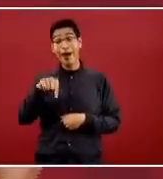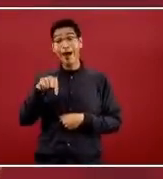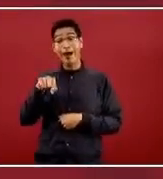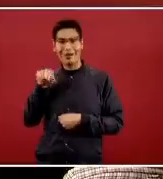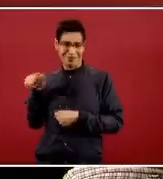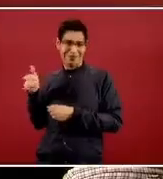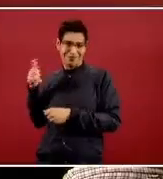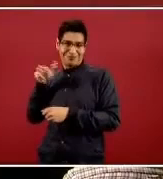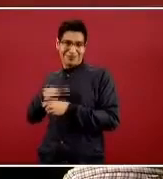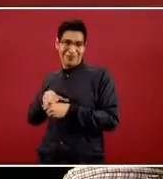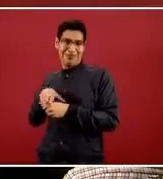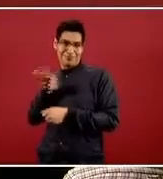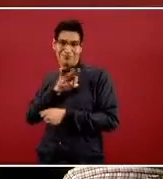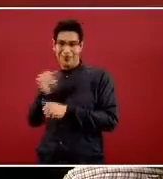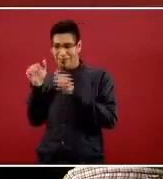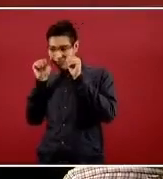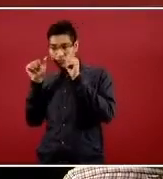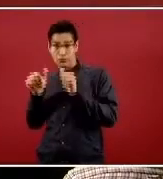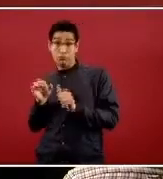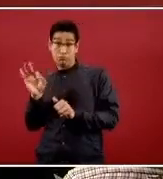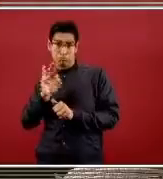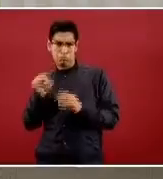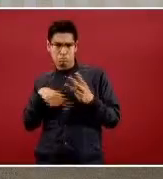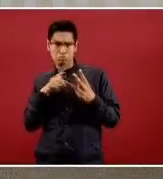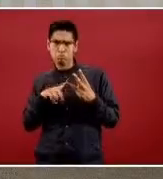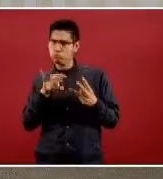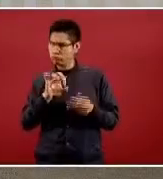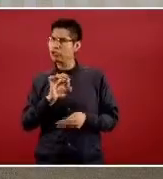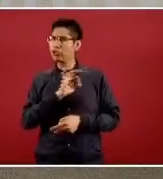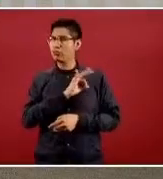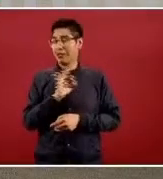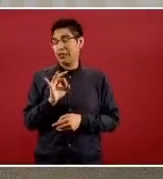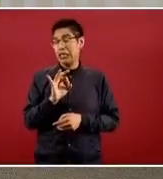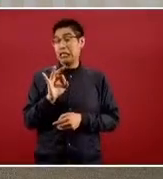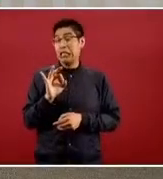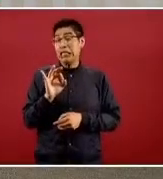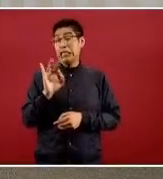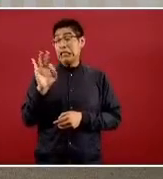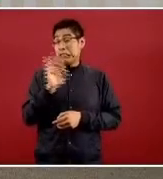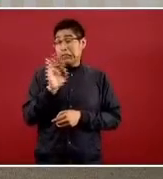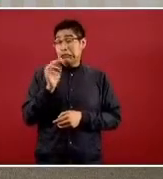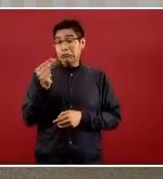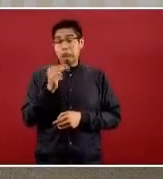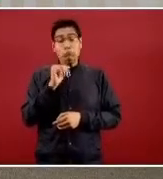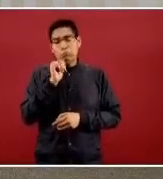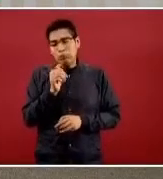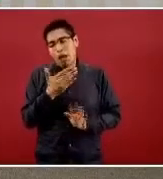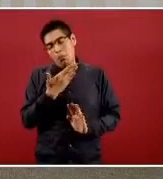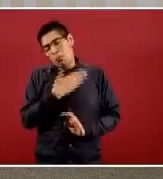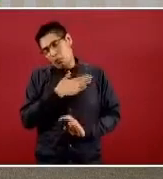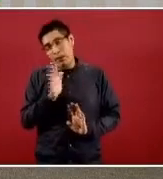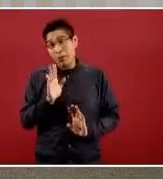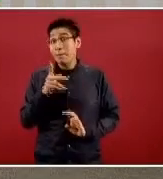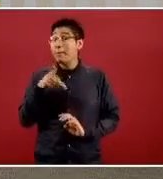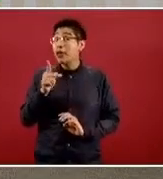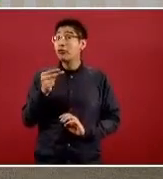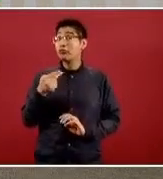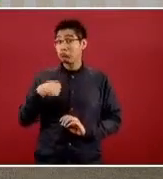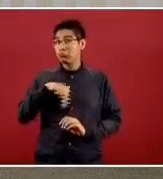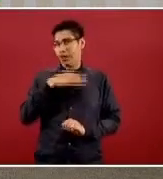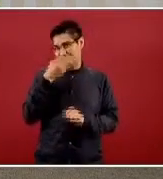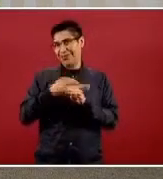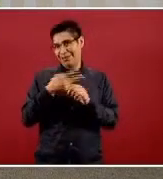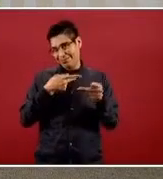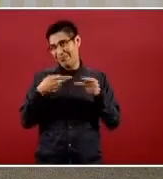debe extrañarle que eso pudiera necesitarse. Si no se necesita, pues qué bien, pero estemos preparados para ello. Y la tercera, de hecho